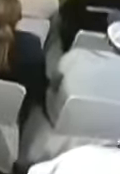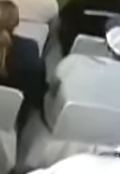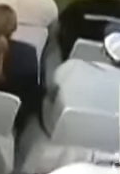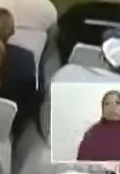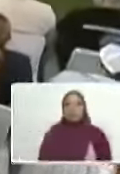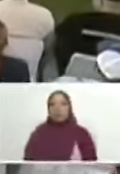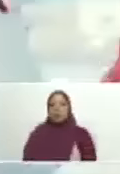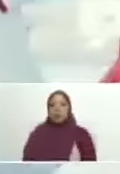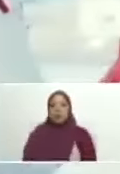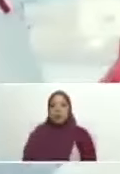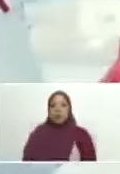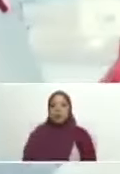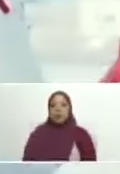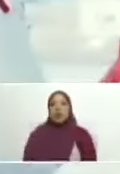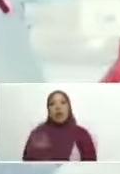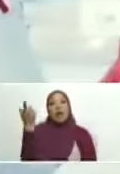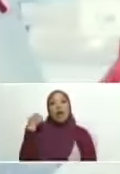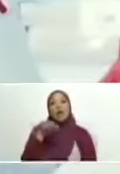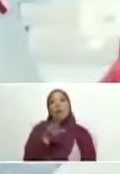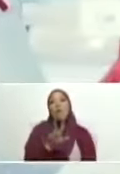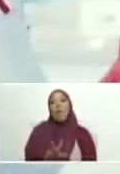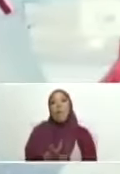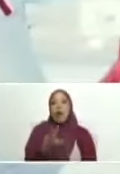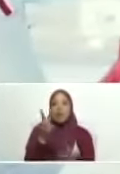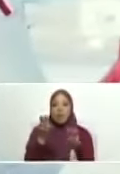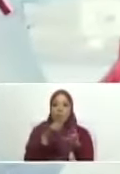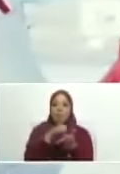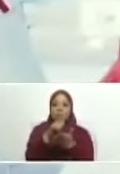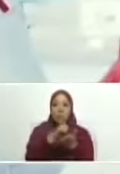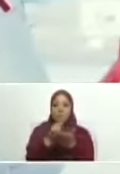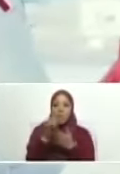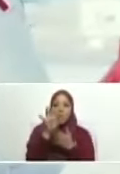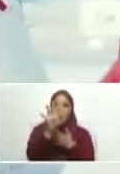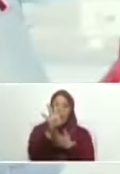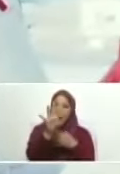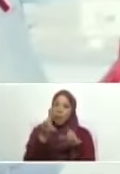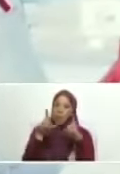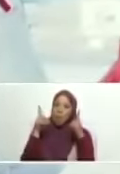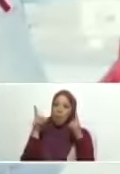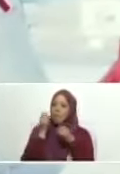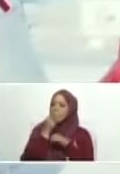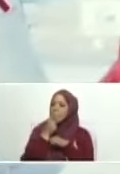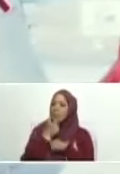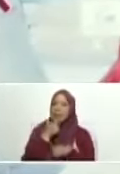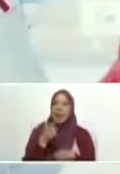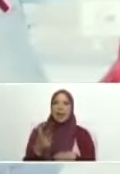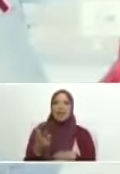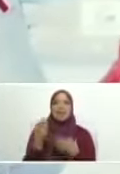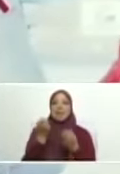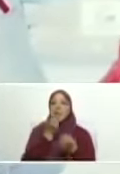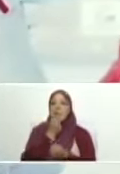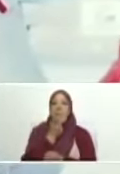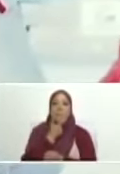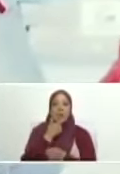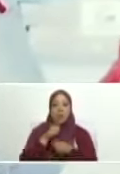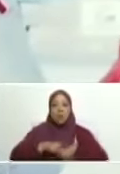3 patadas a Miami y ahora le da 4 con la nueva cinta costera. A mí me escribió amigo